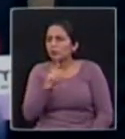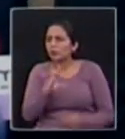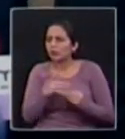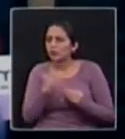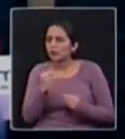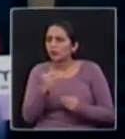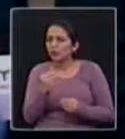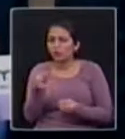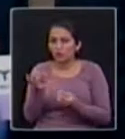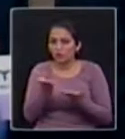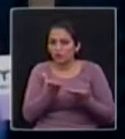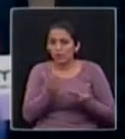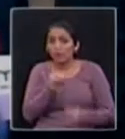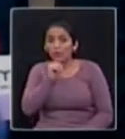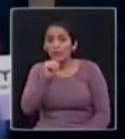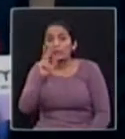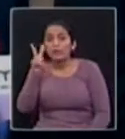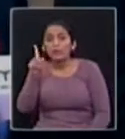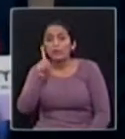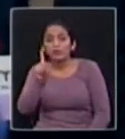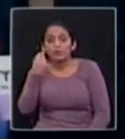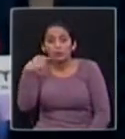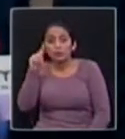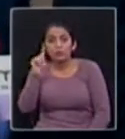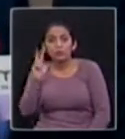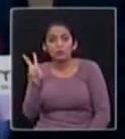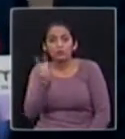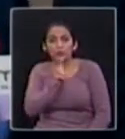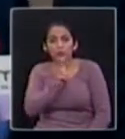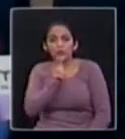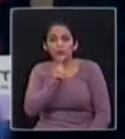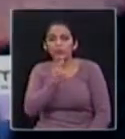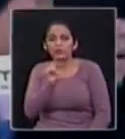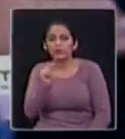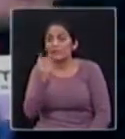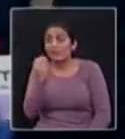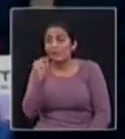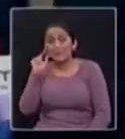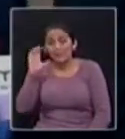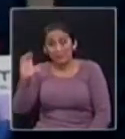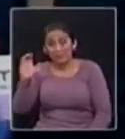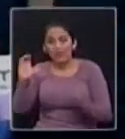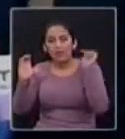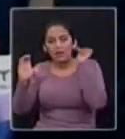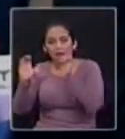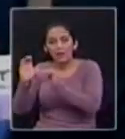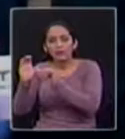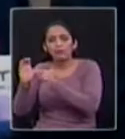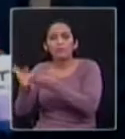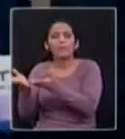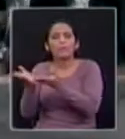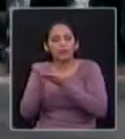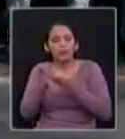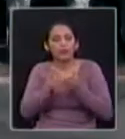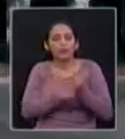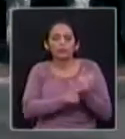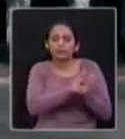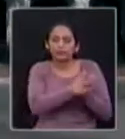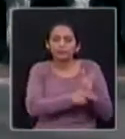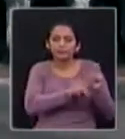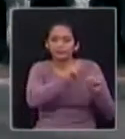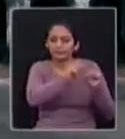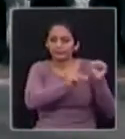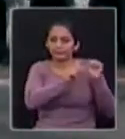quedan 21.200.000. que son recursos para el proyecto tranvía, estaban dentro del presupuesto original. Dijo